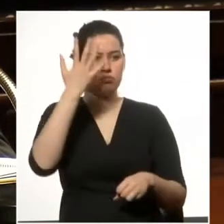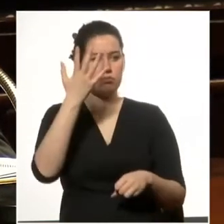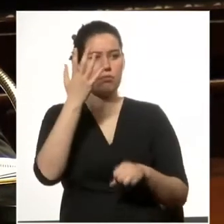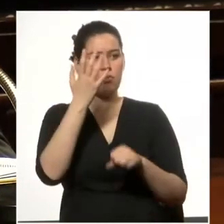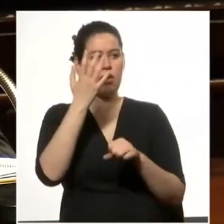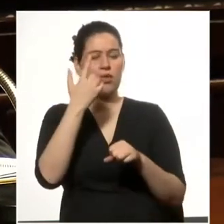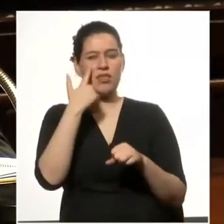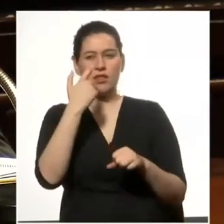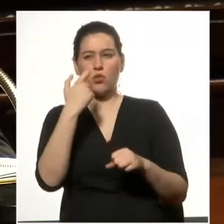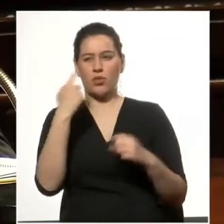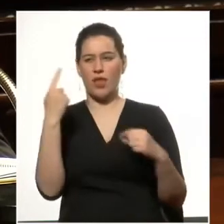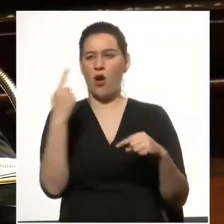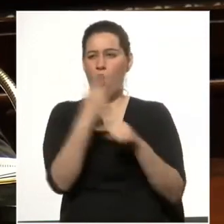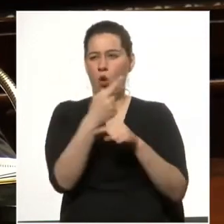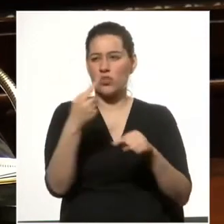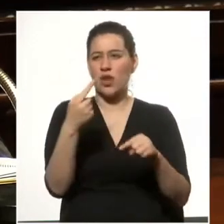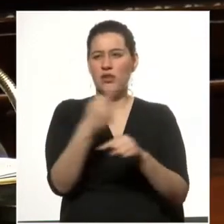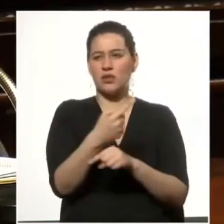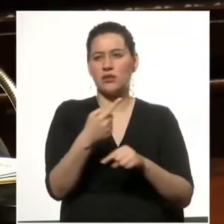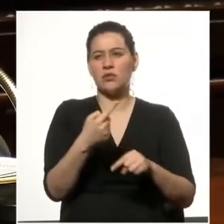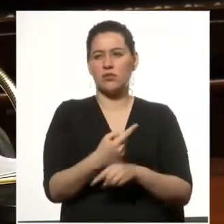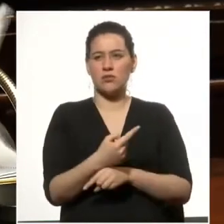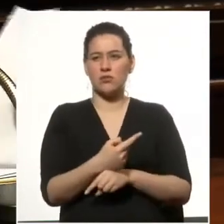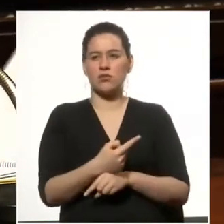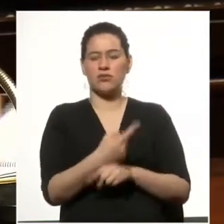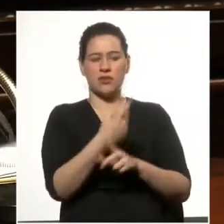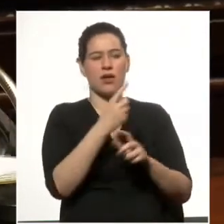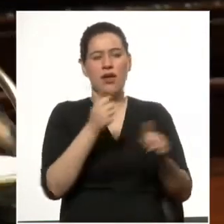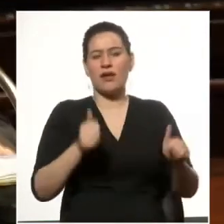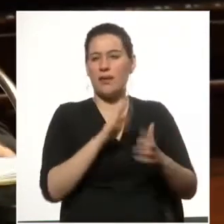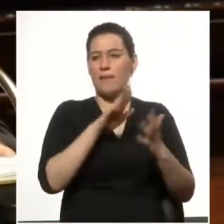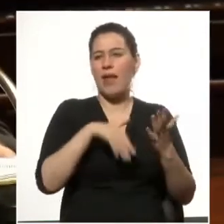para advertir esas contradicciones del doctor Miguel Ángel Toma?